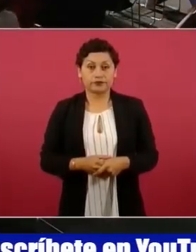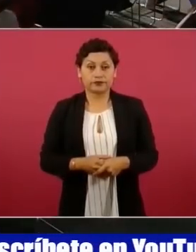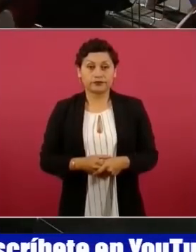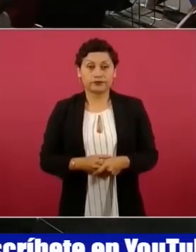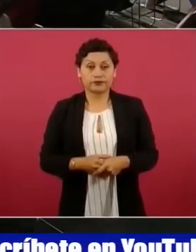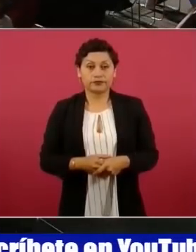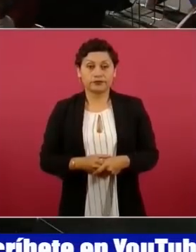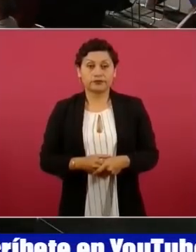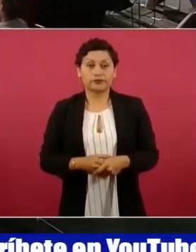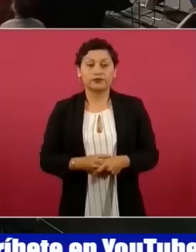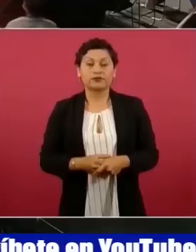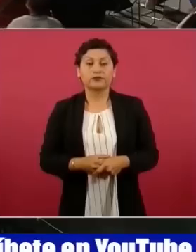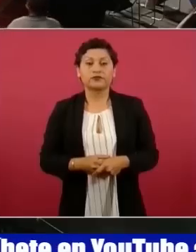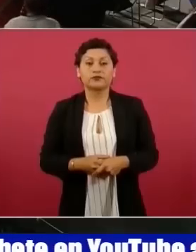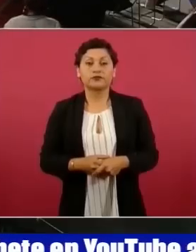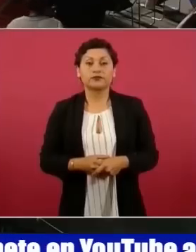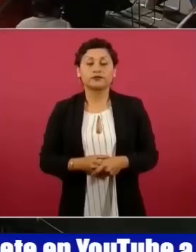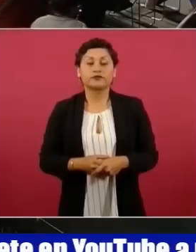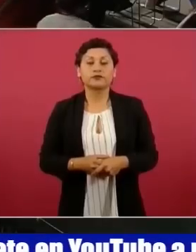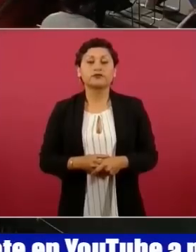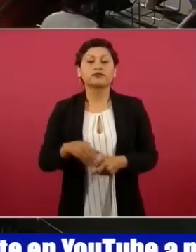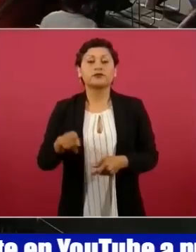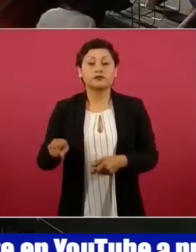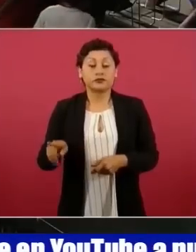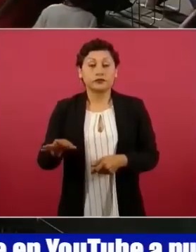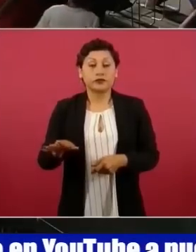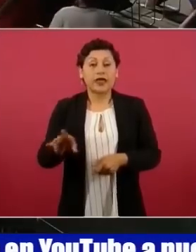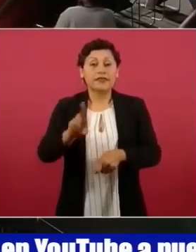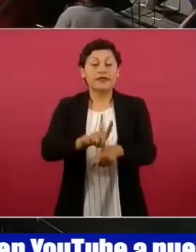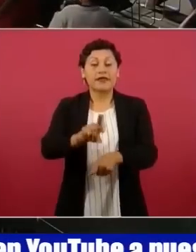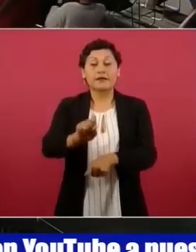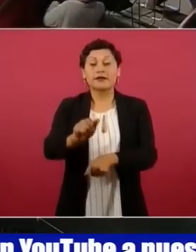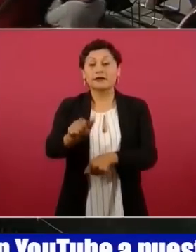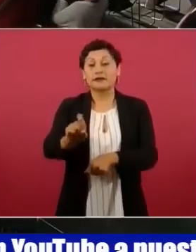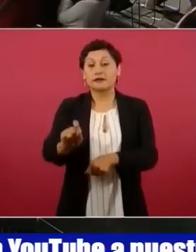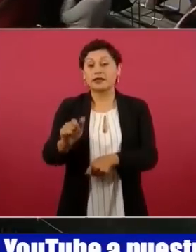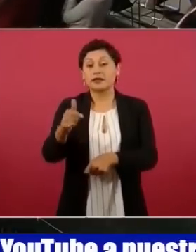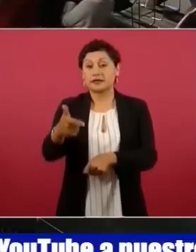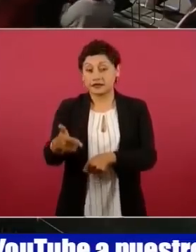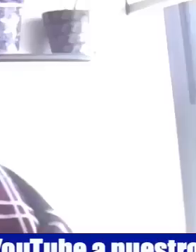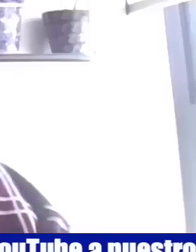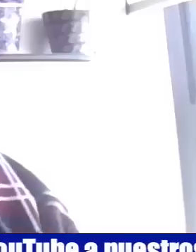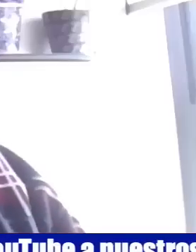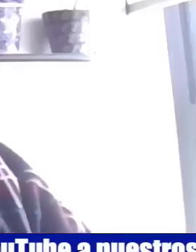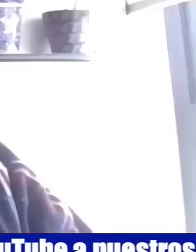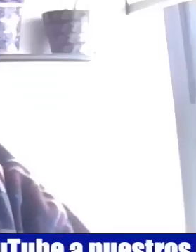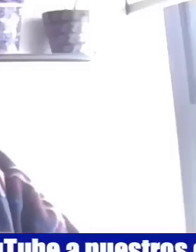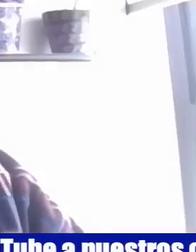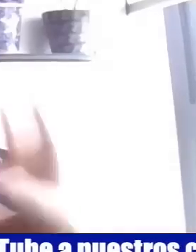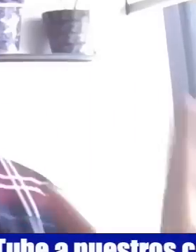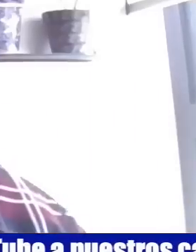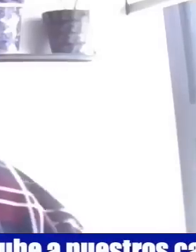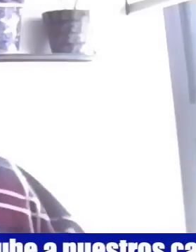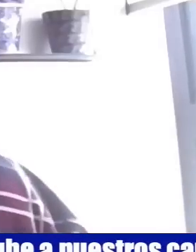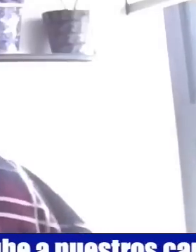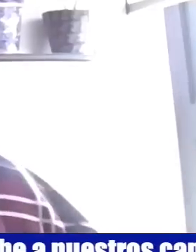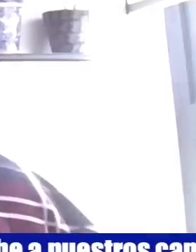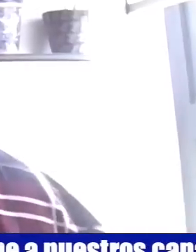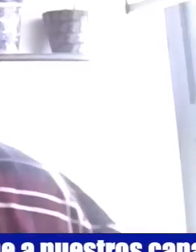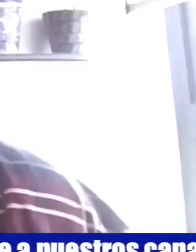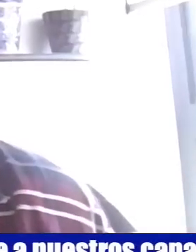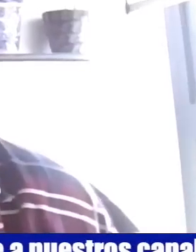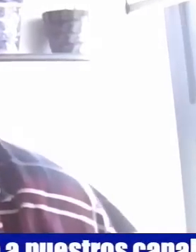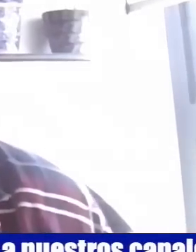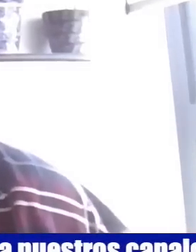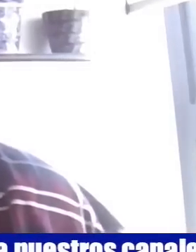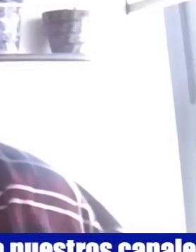Despacito. Los delitos cometidos el 26 y el 27 de septiembre de 2014. A ver, ahí está, Jorge. Bueno, parte de este